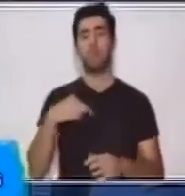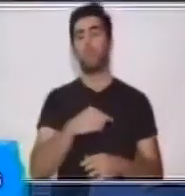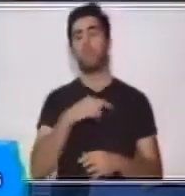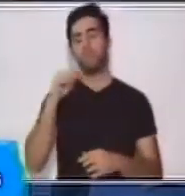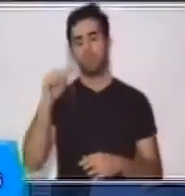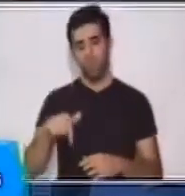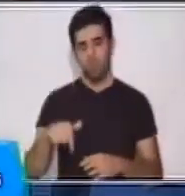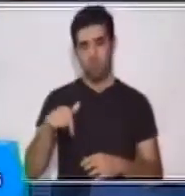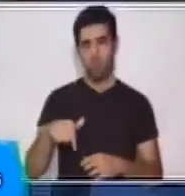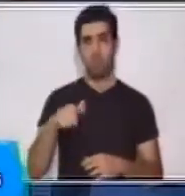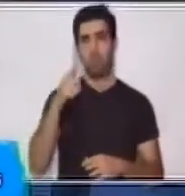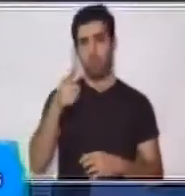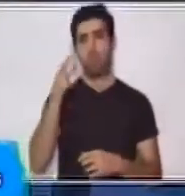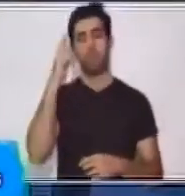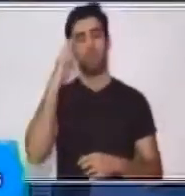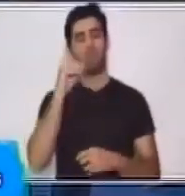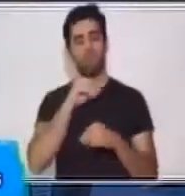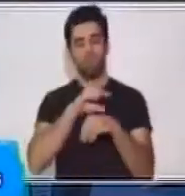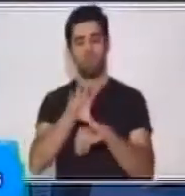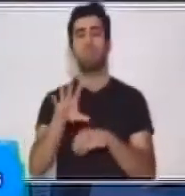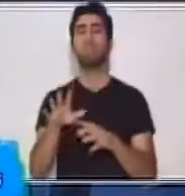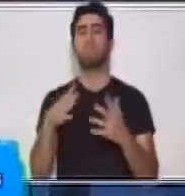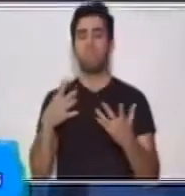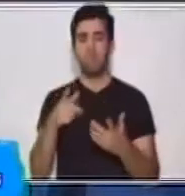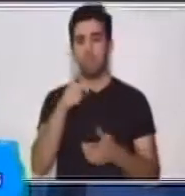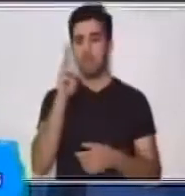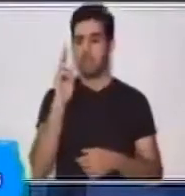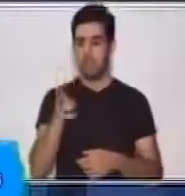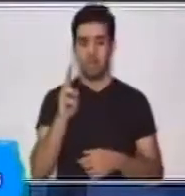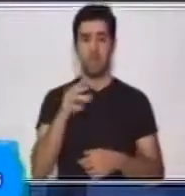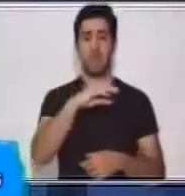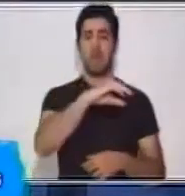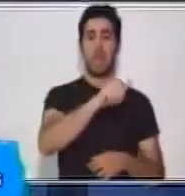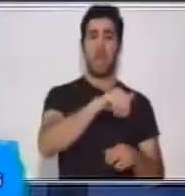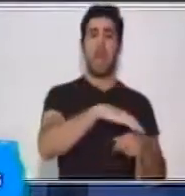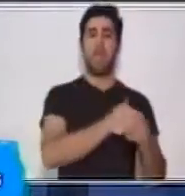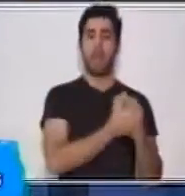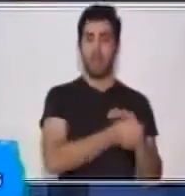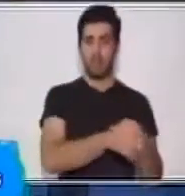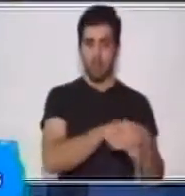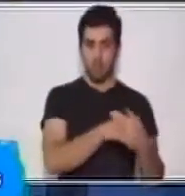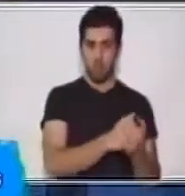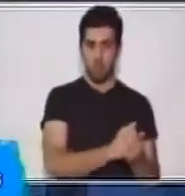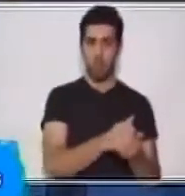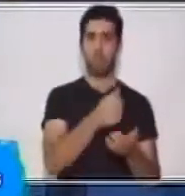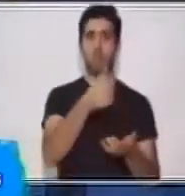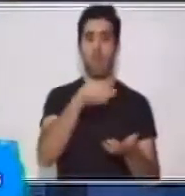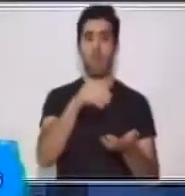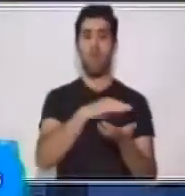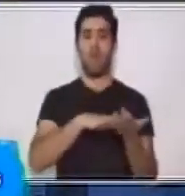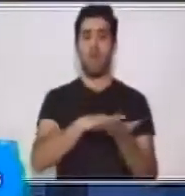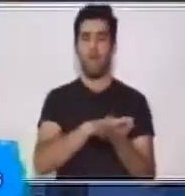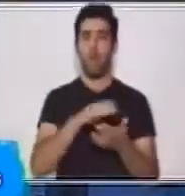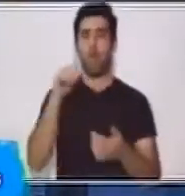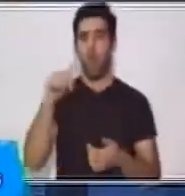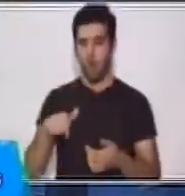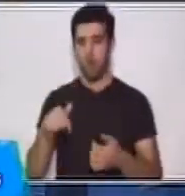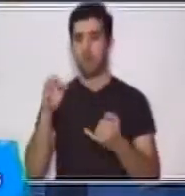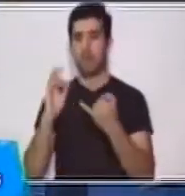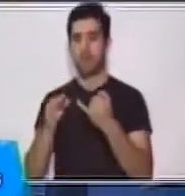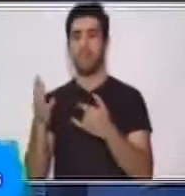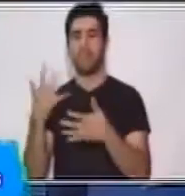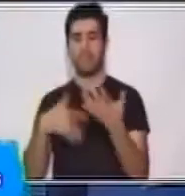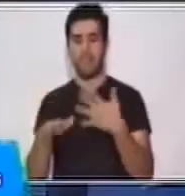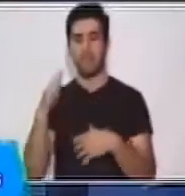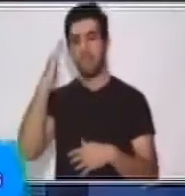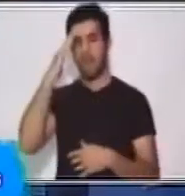siempre mantengan limpias sus manos, las laven con agua o jabón o que utilicen gel antibacterial. Y hoy nos va a estar acompañando en lengua de